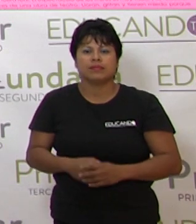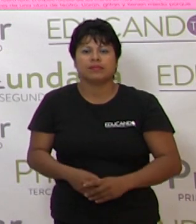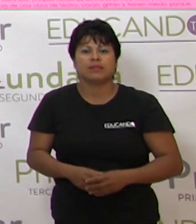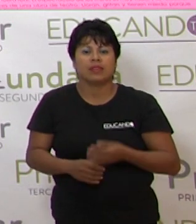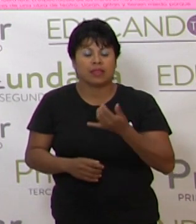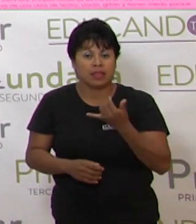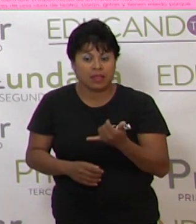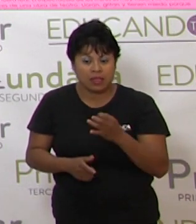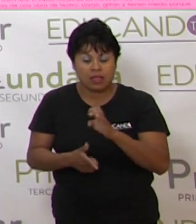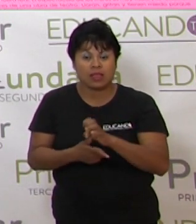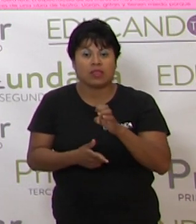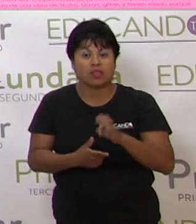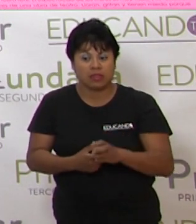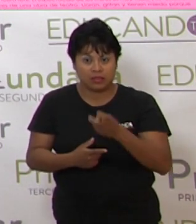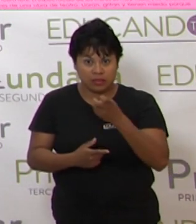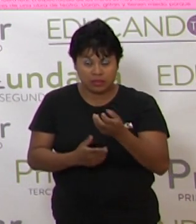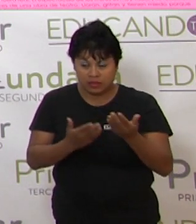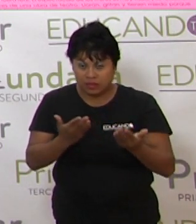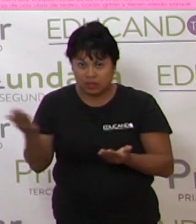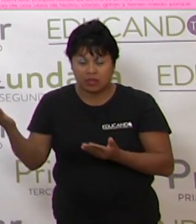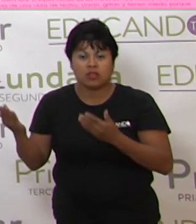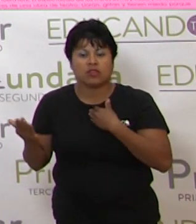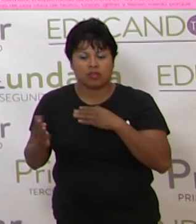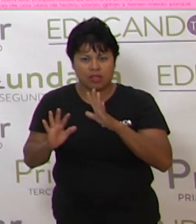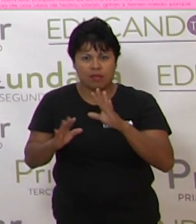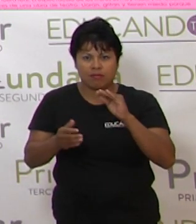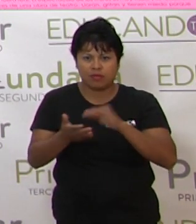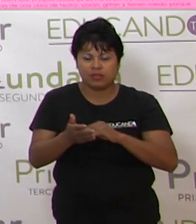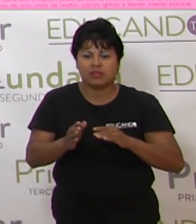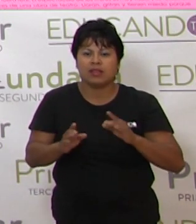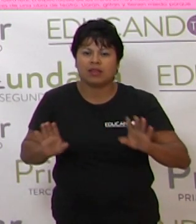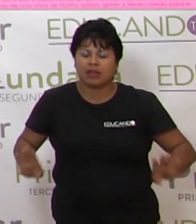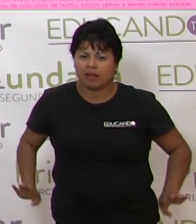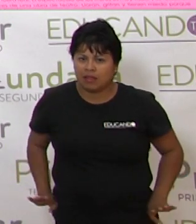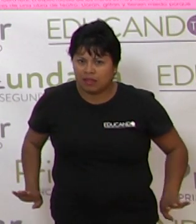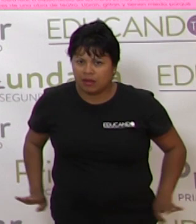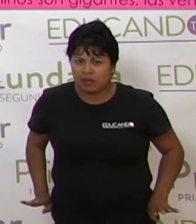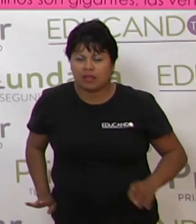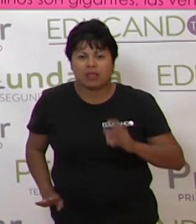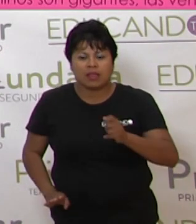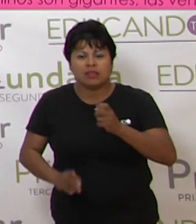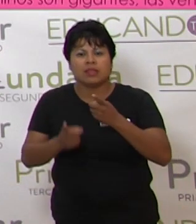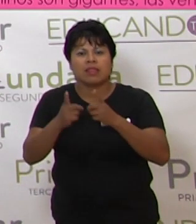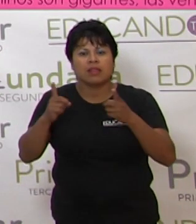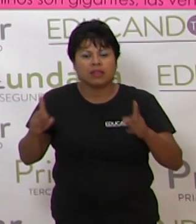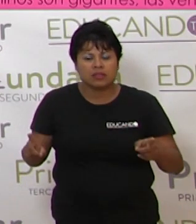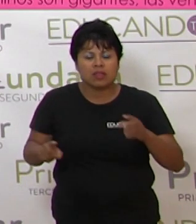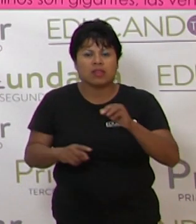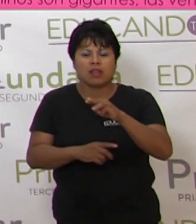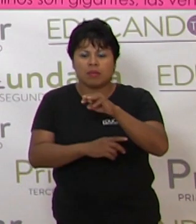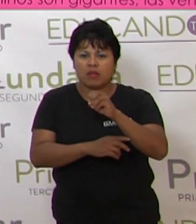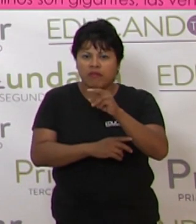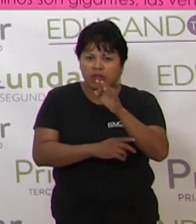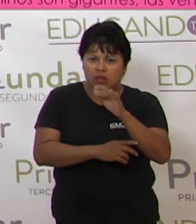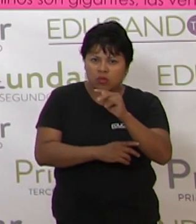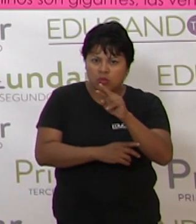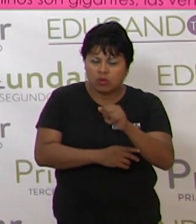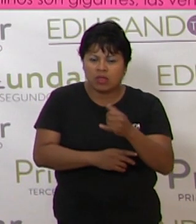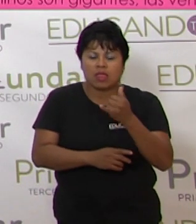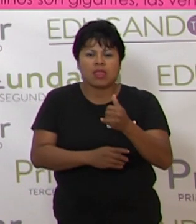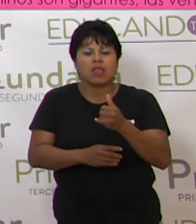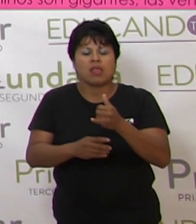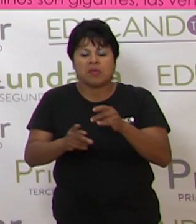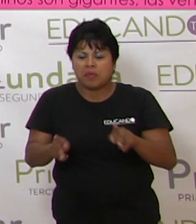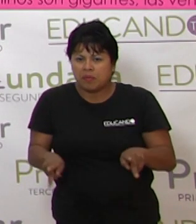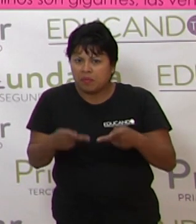Y entonces de este lado yo ya puse las características, que era un desarrollo de la manufactura y